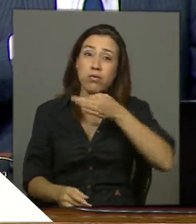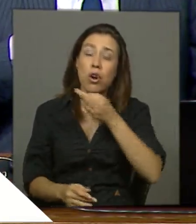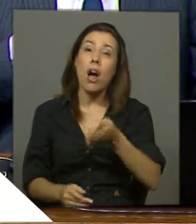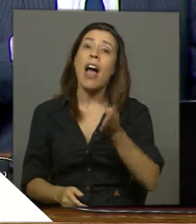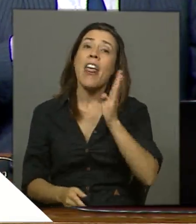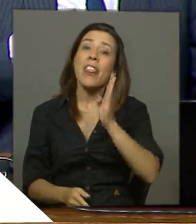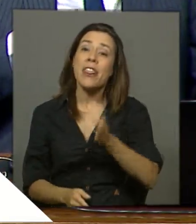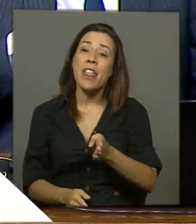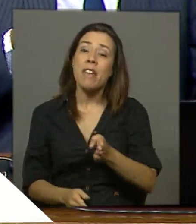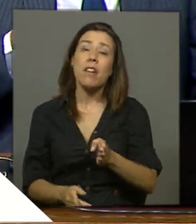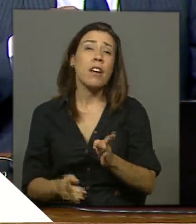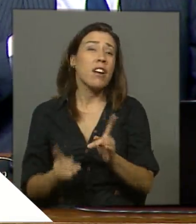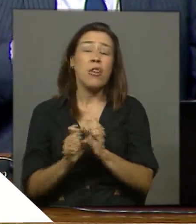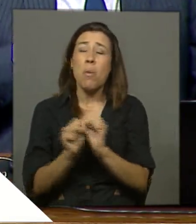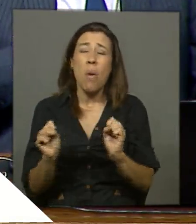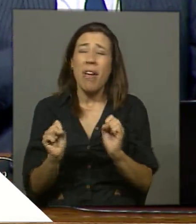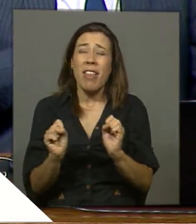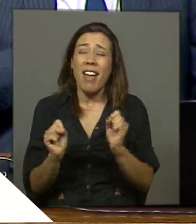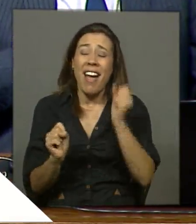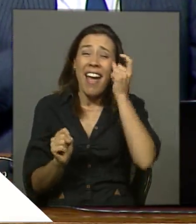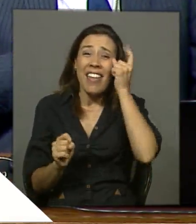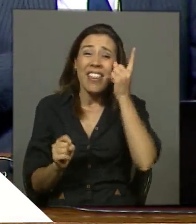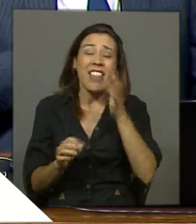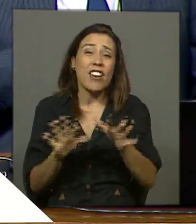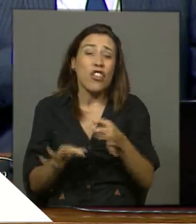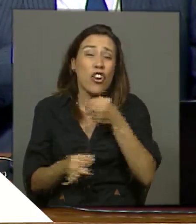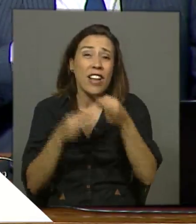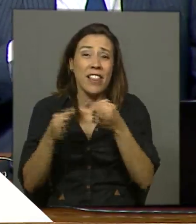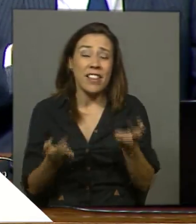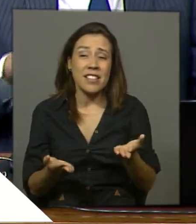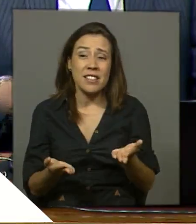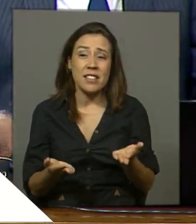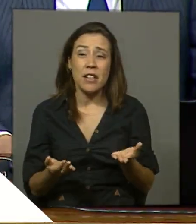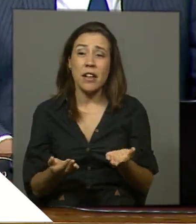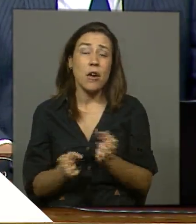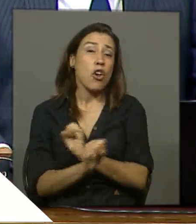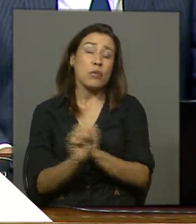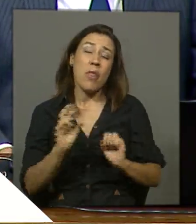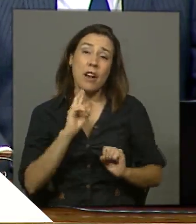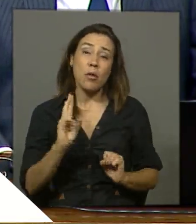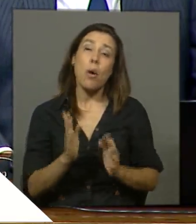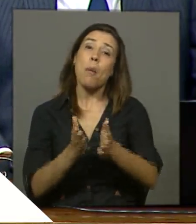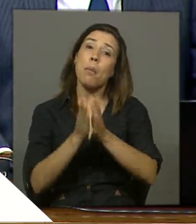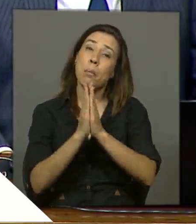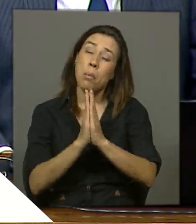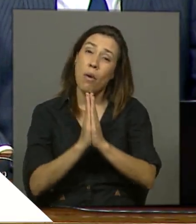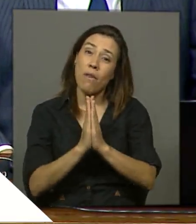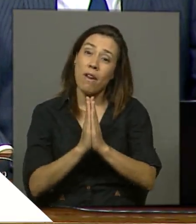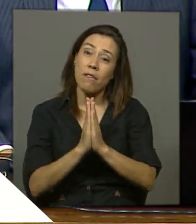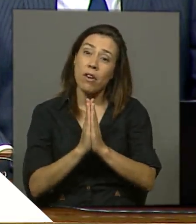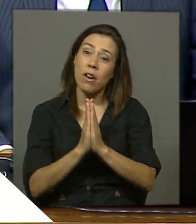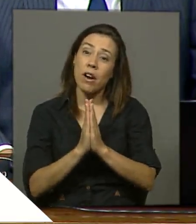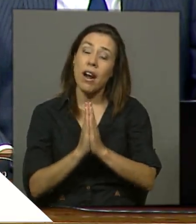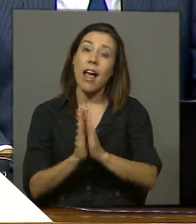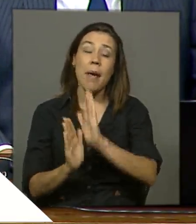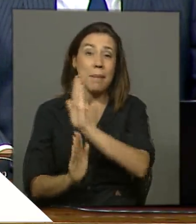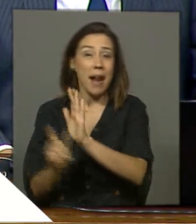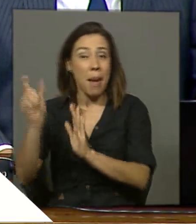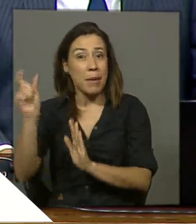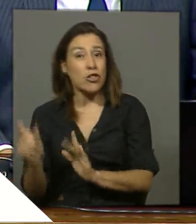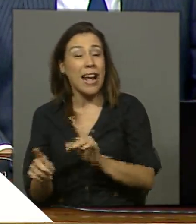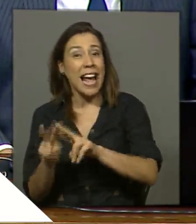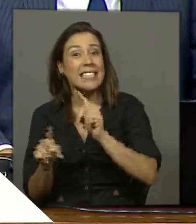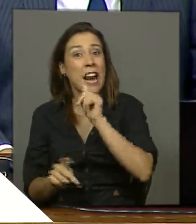lo que tenemos es que se pierde el el contenido entonces después no es posible responder les pido por favor que dejemos que tanto el